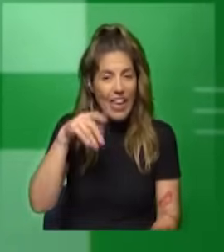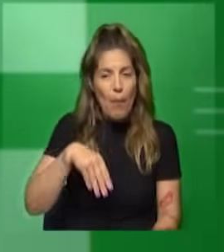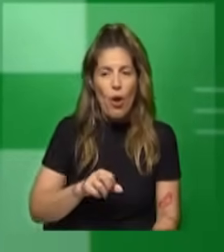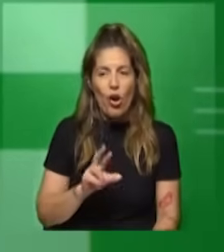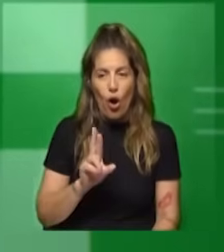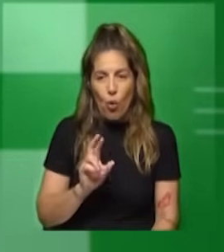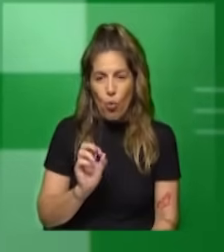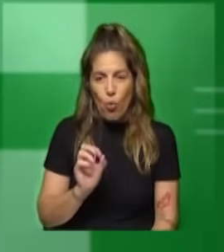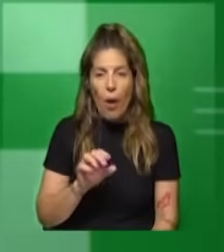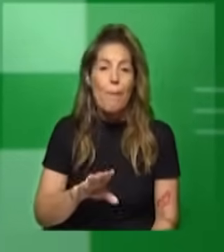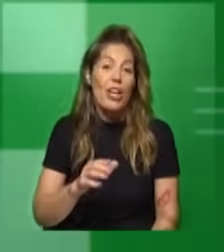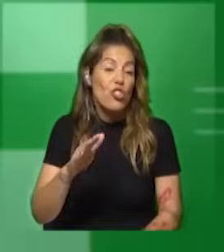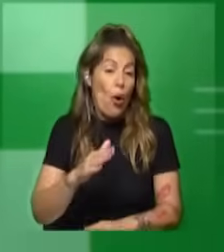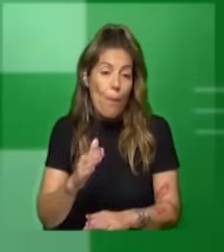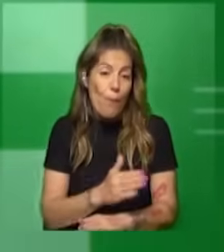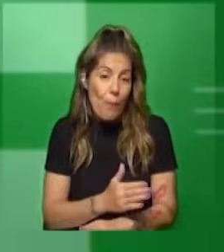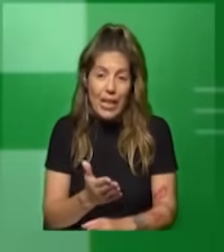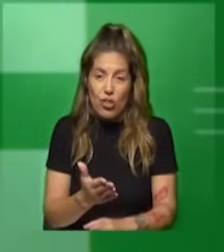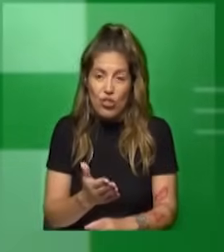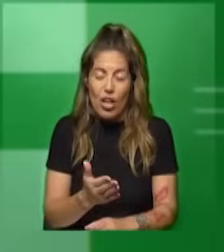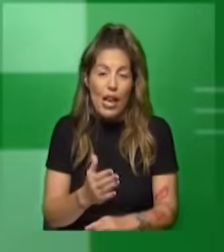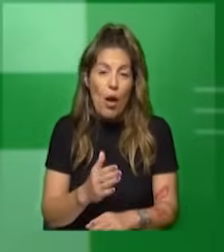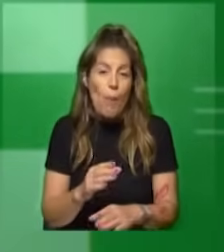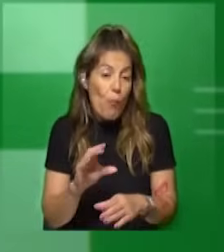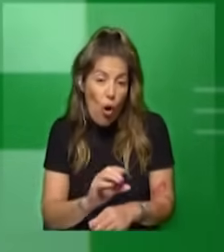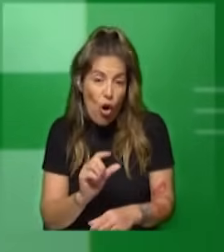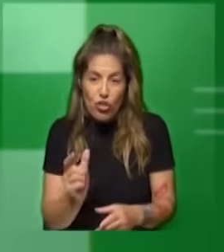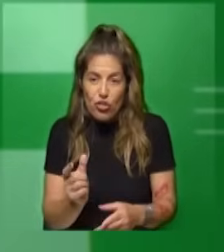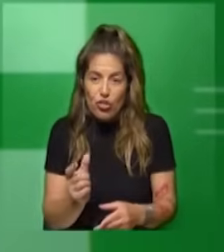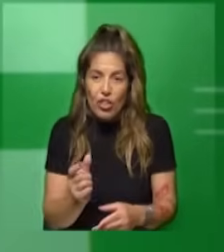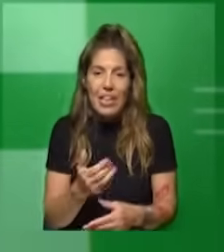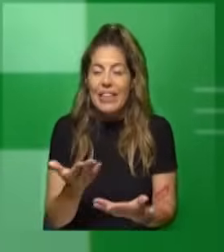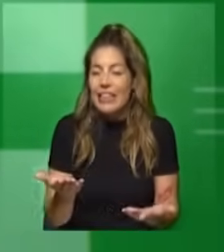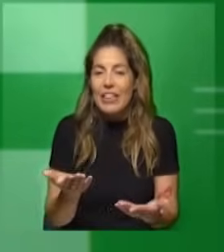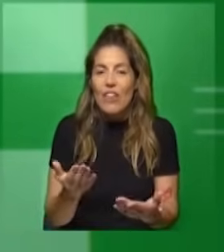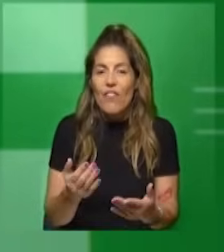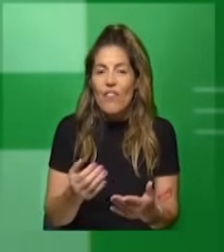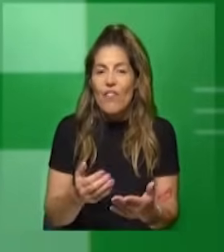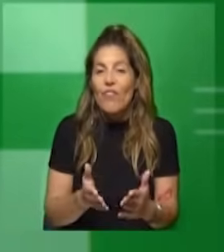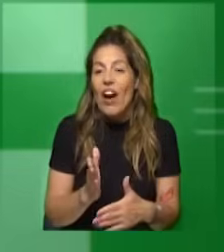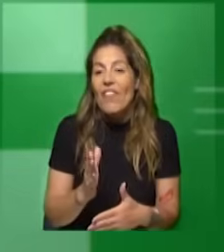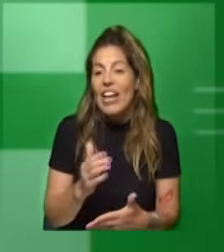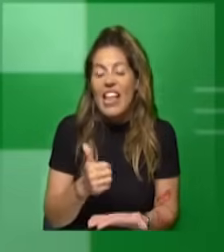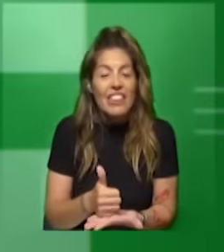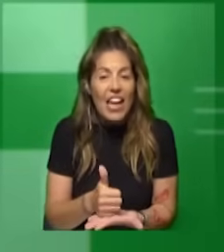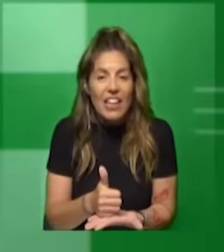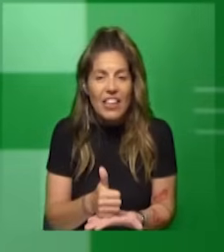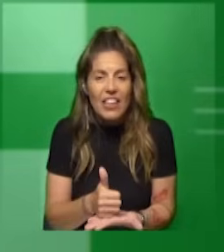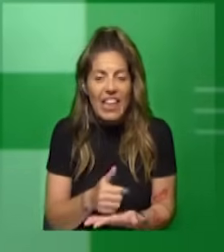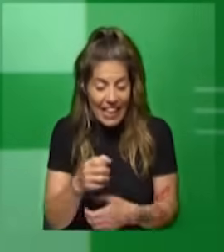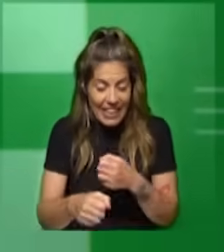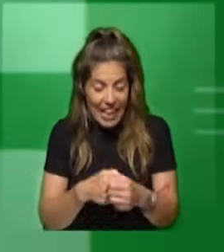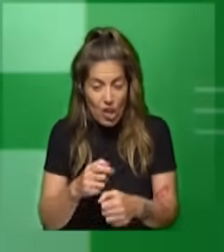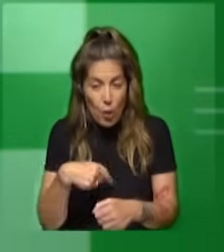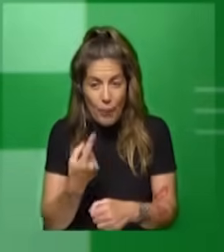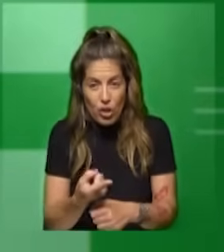Pero son la minoría, son pocos, y son los que van a estar en este año que